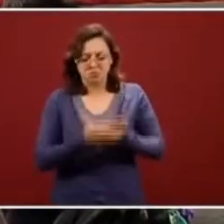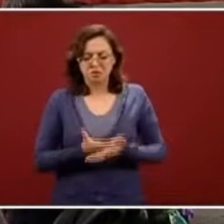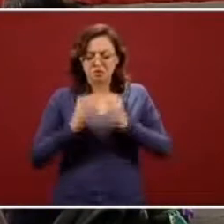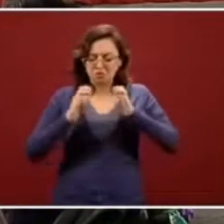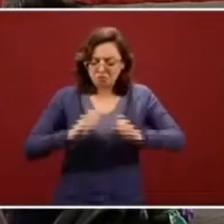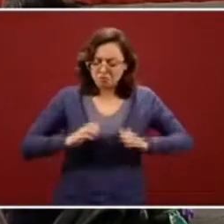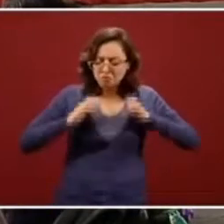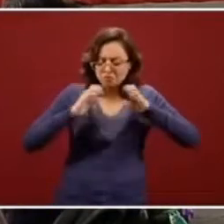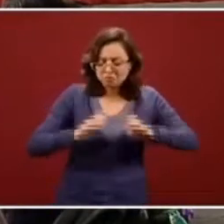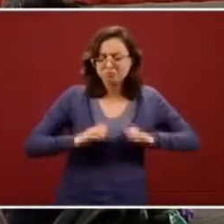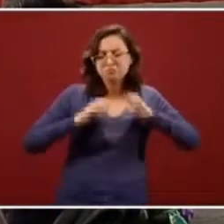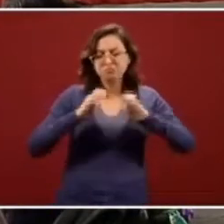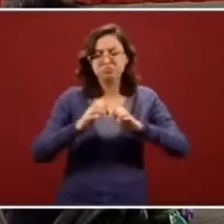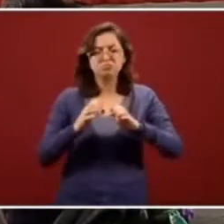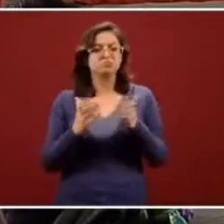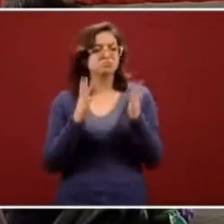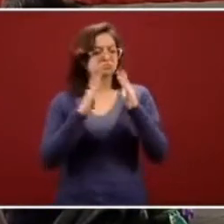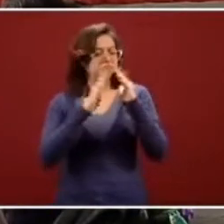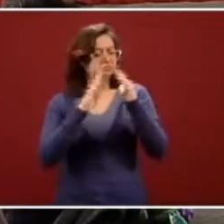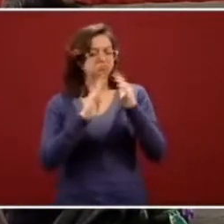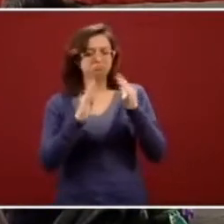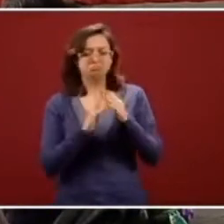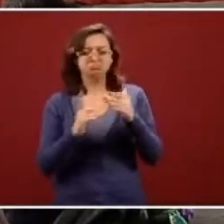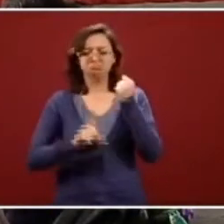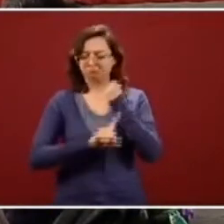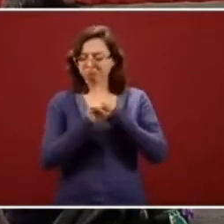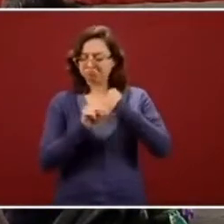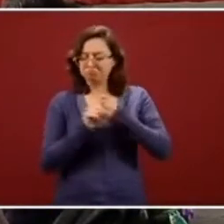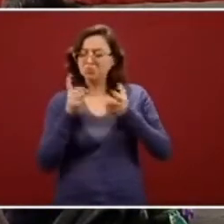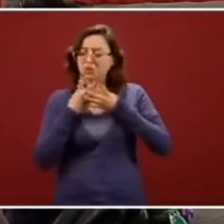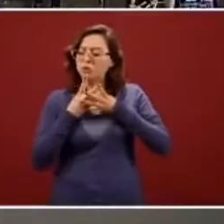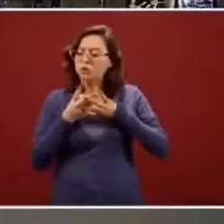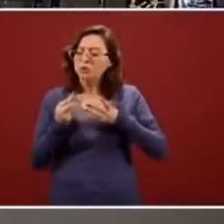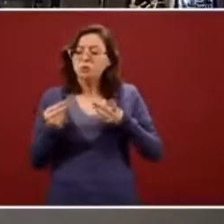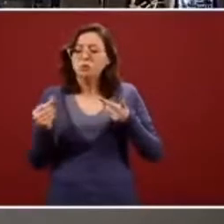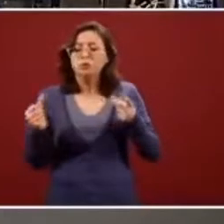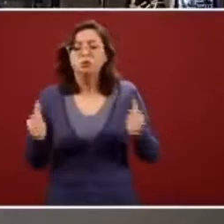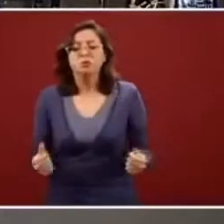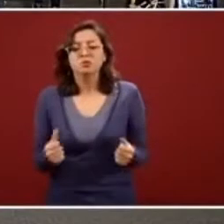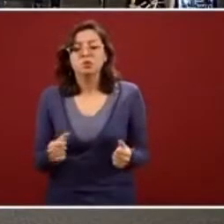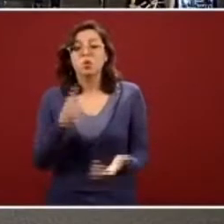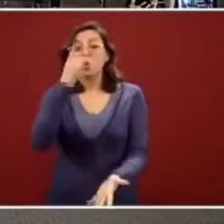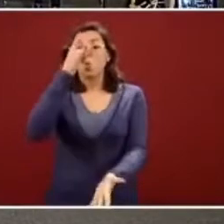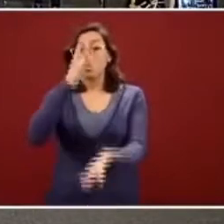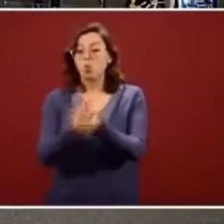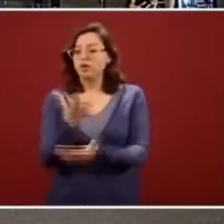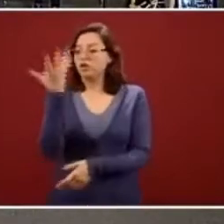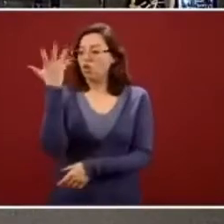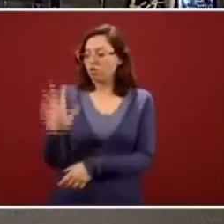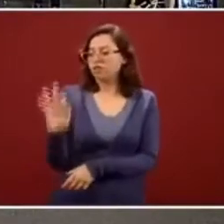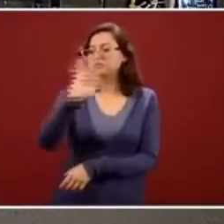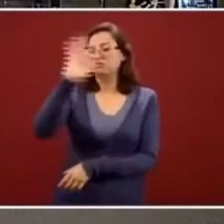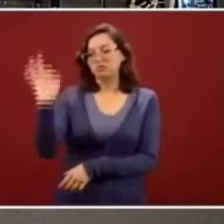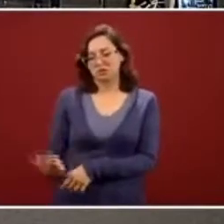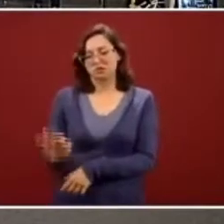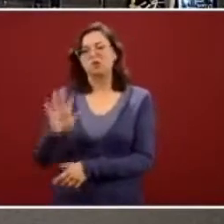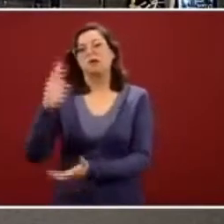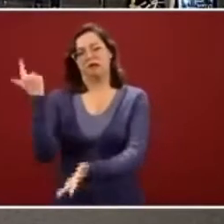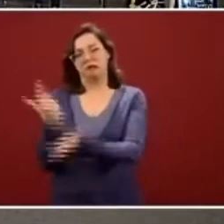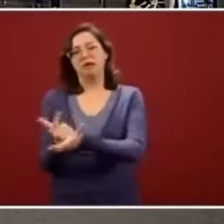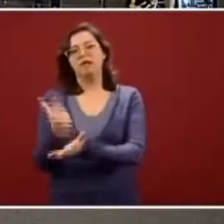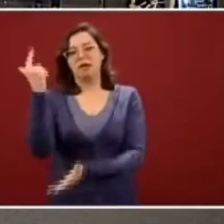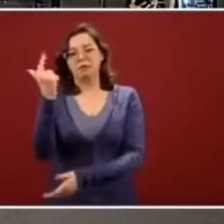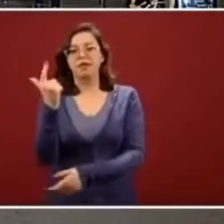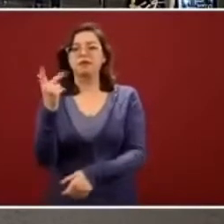resolviendo su problema en su domicilio con sintomatología muy leve, y solo un 10% ha tenido que demandar atención médica